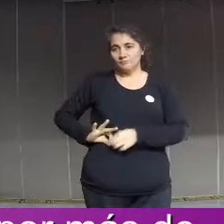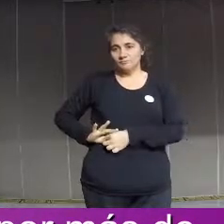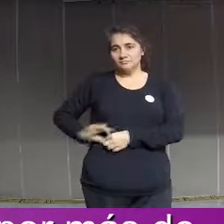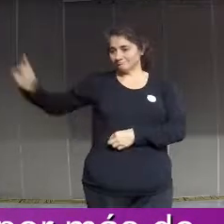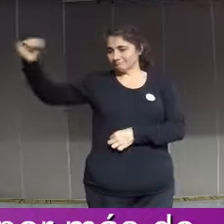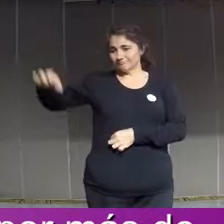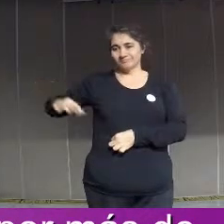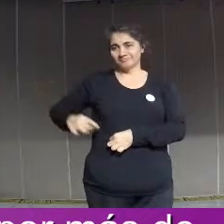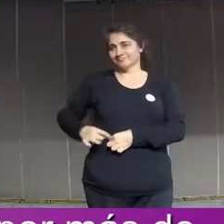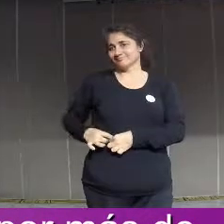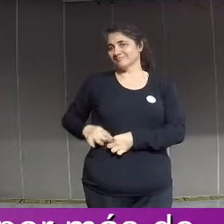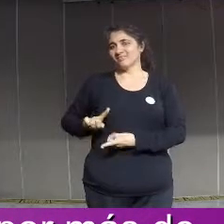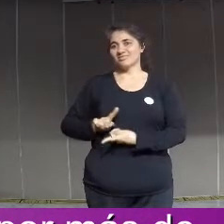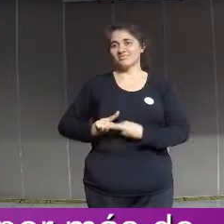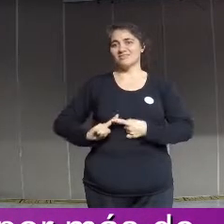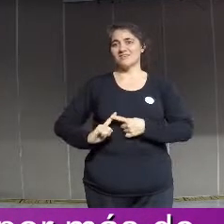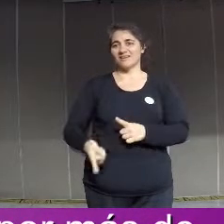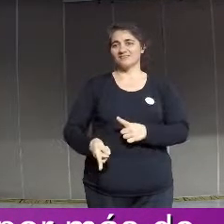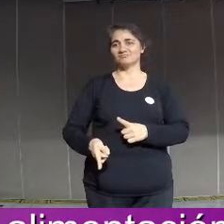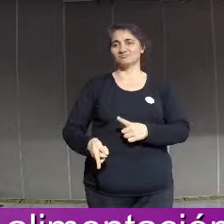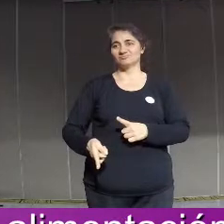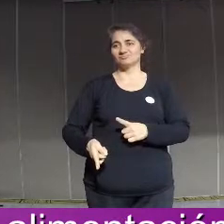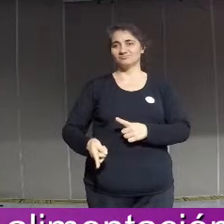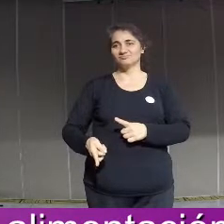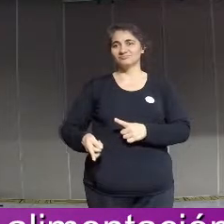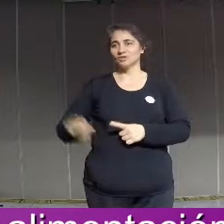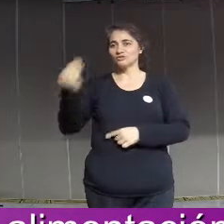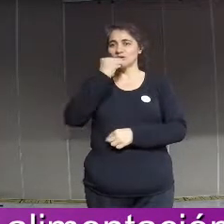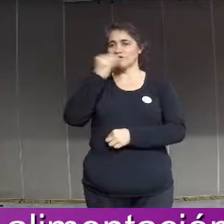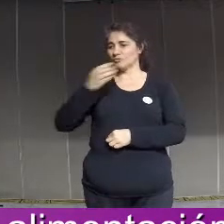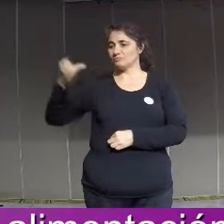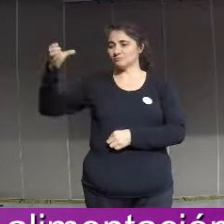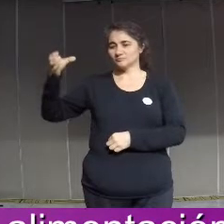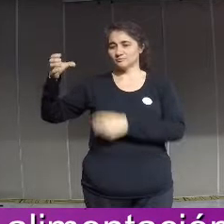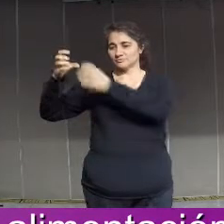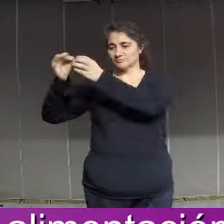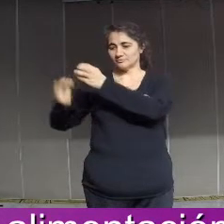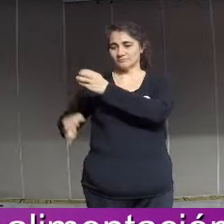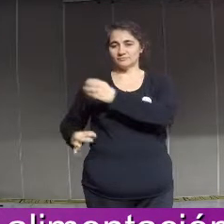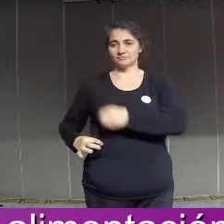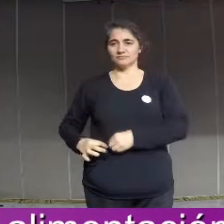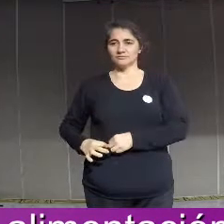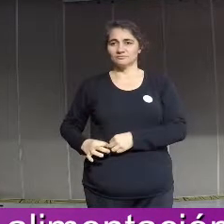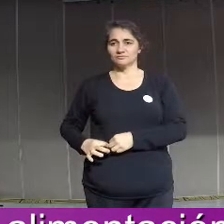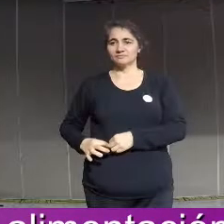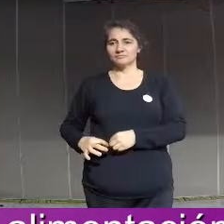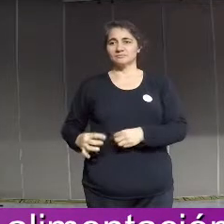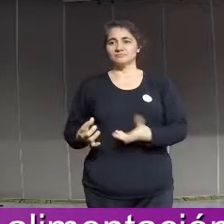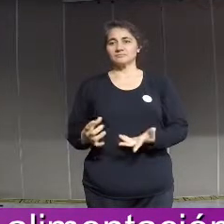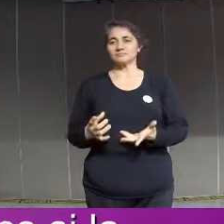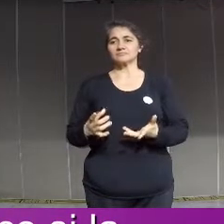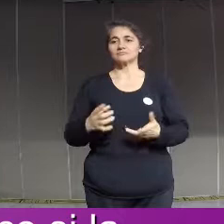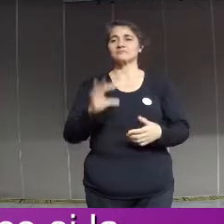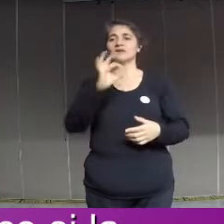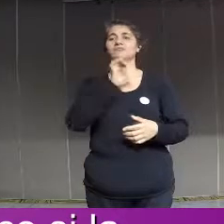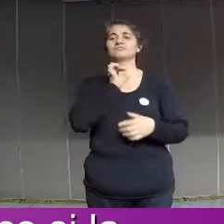por mucho tiempo, ¿sí? Después se verá si vuelve a la función oral, pero bueno, es más saludable que